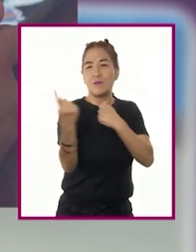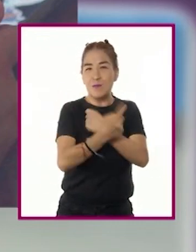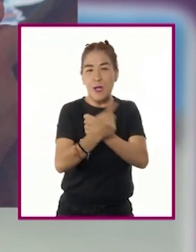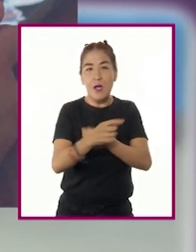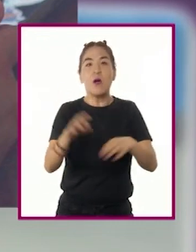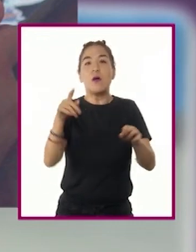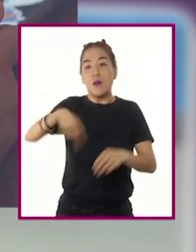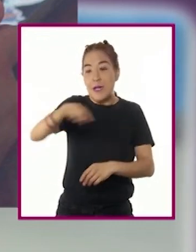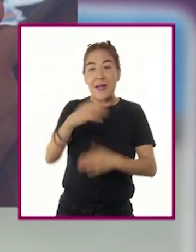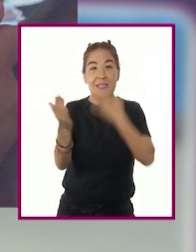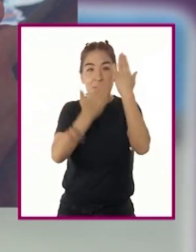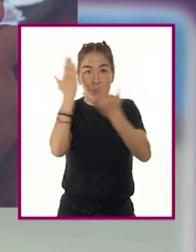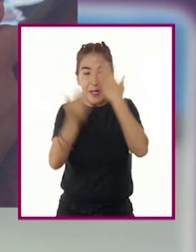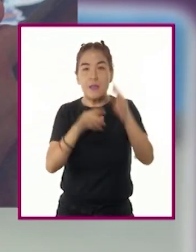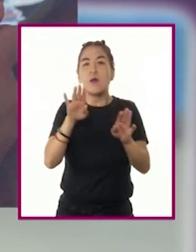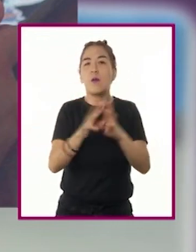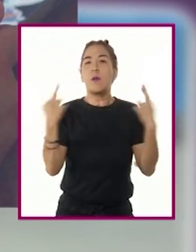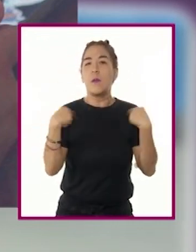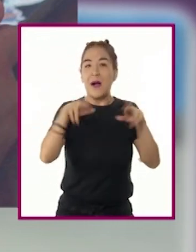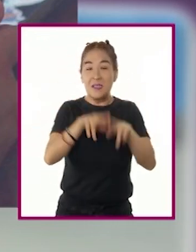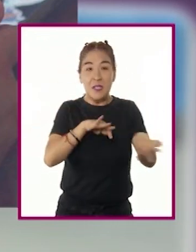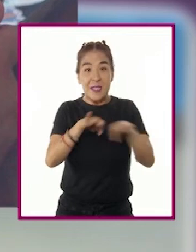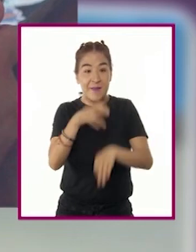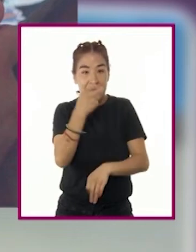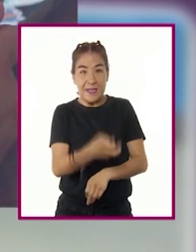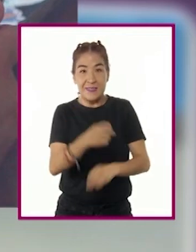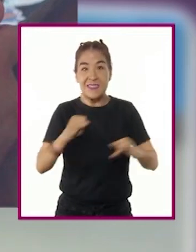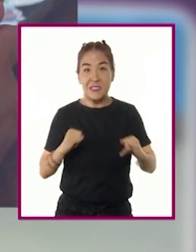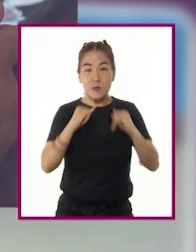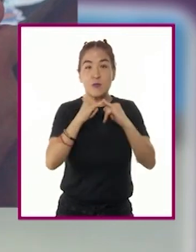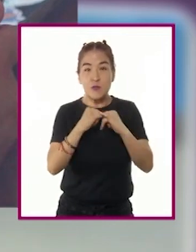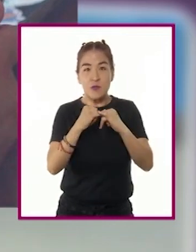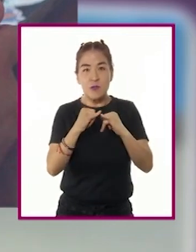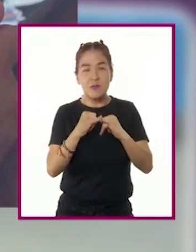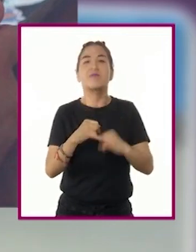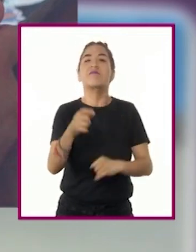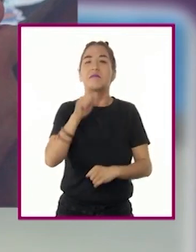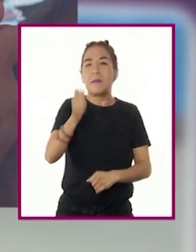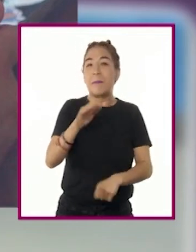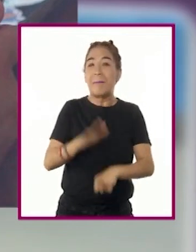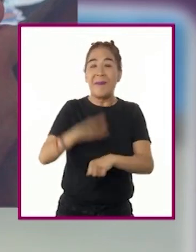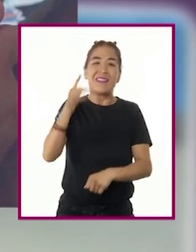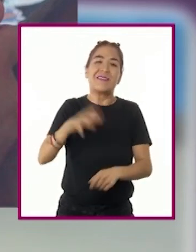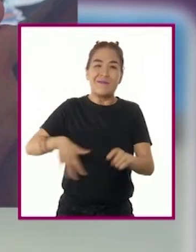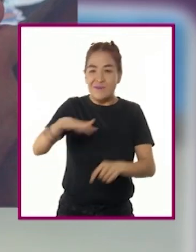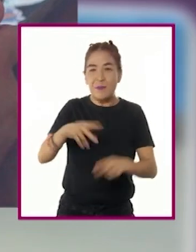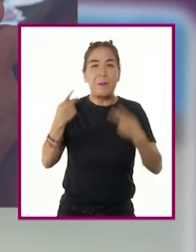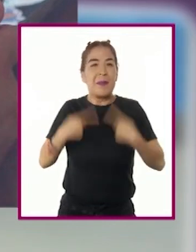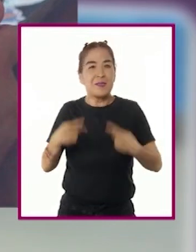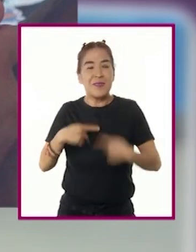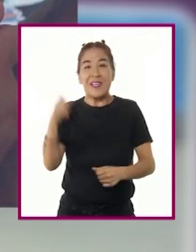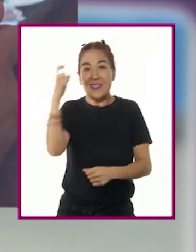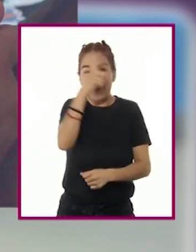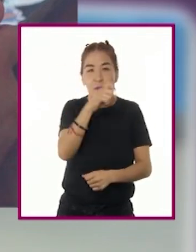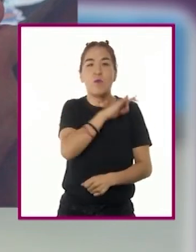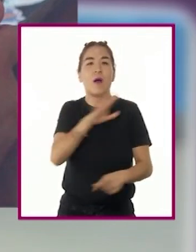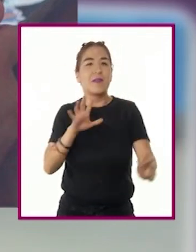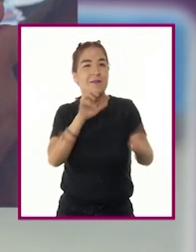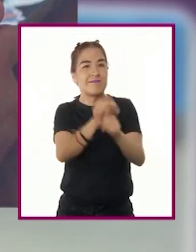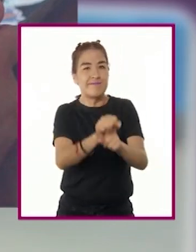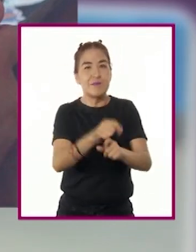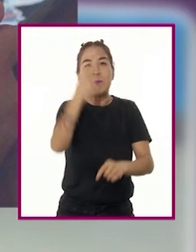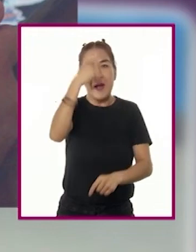docentes, estudiantes y trabajadores de nuestras instituciones, sobre todo los más vulnerables, tengan acceso y